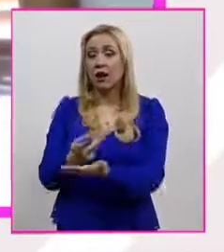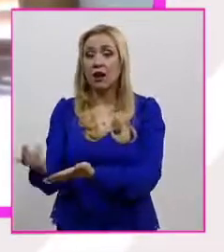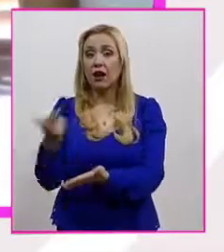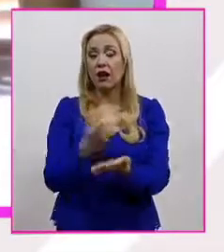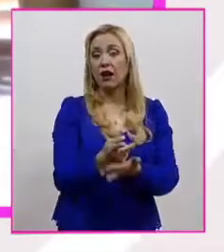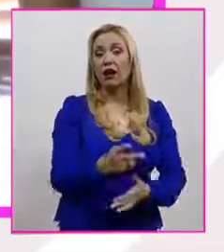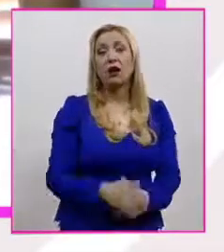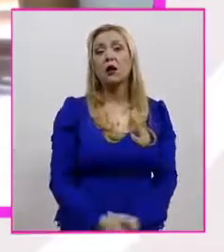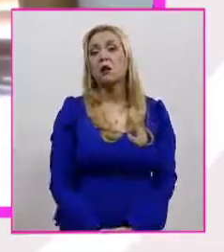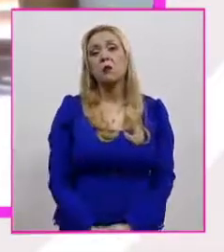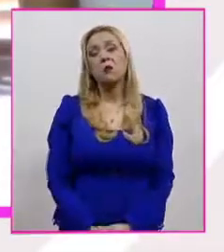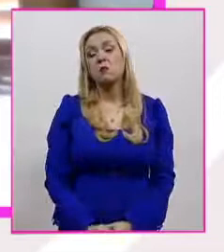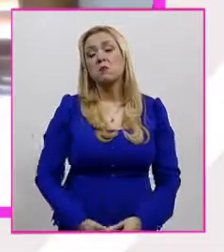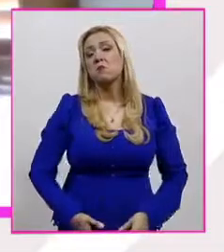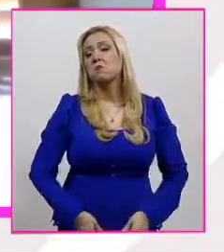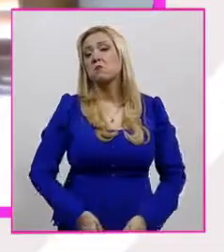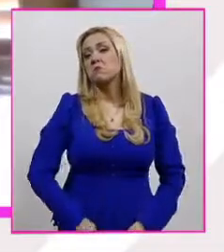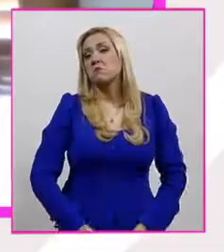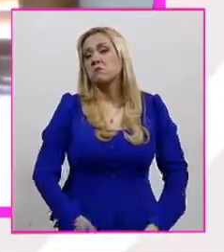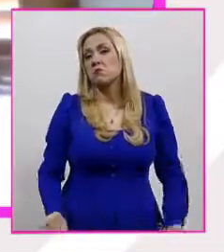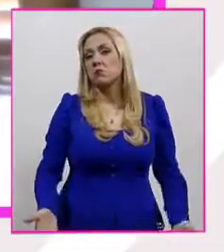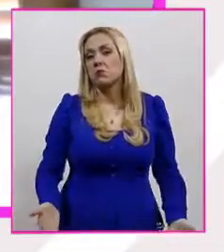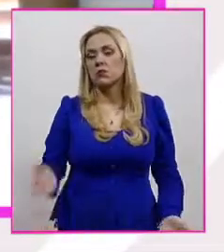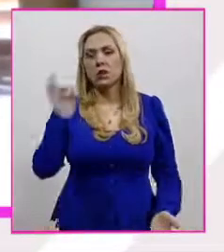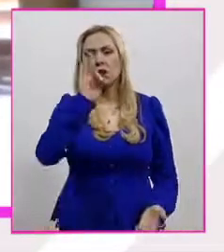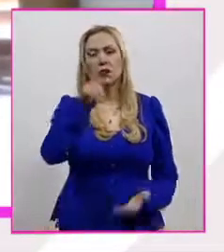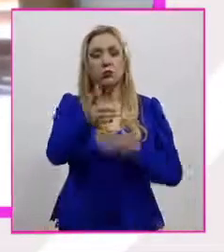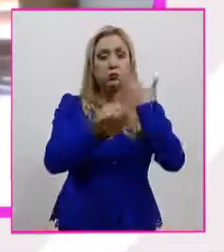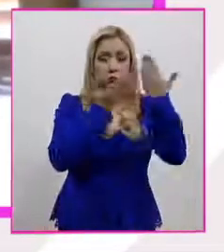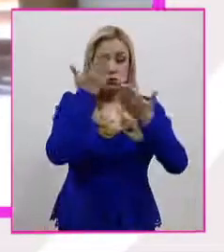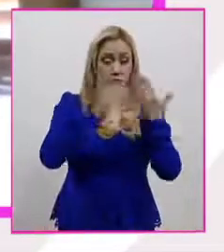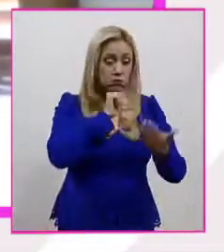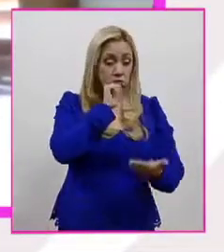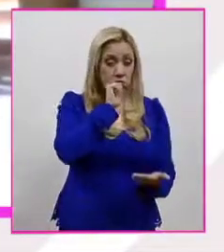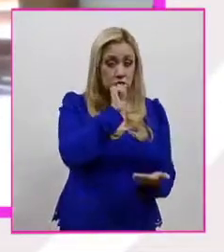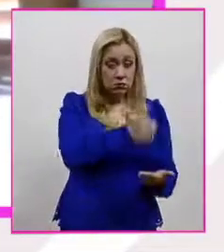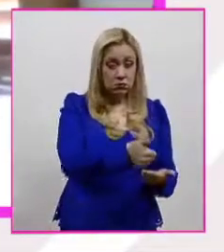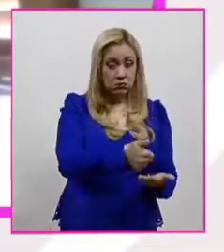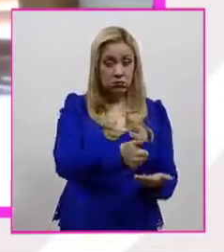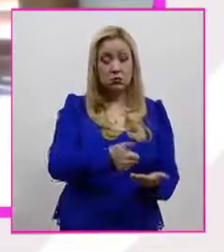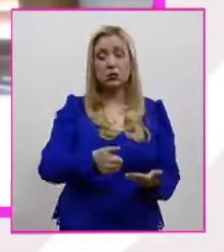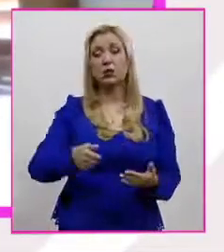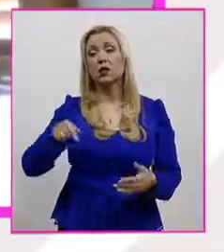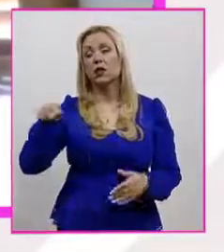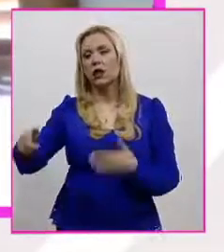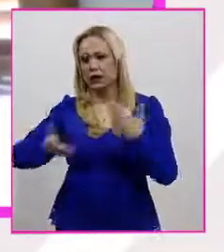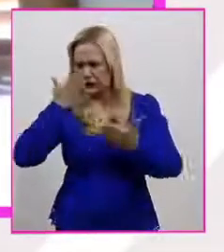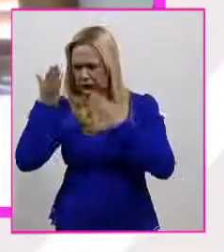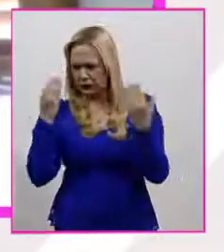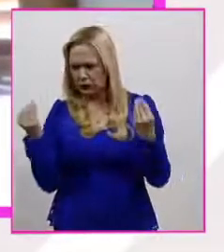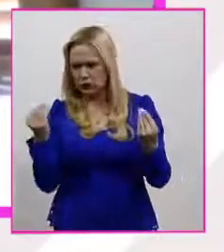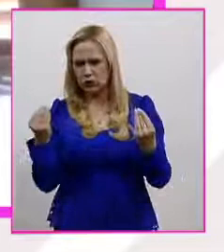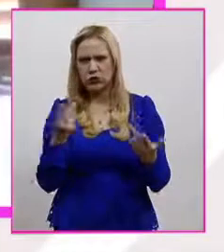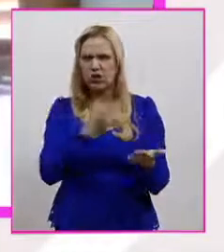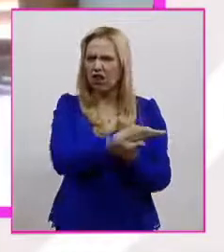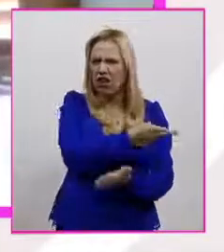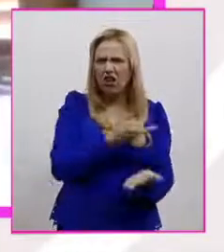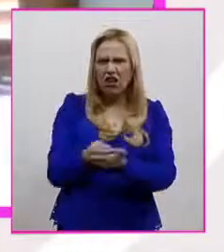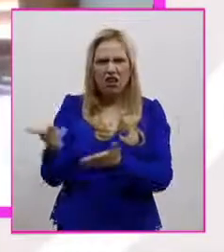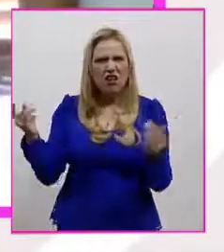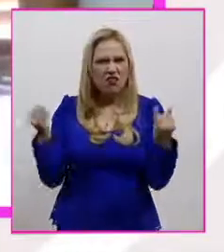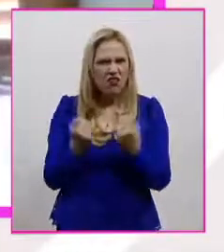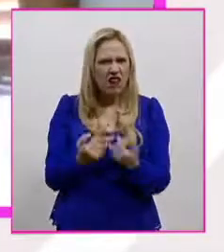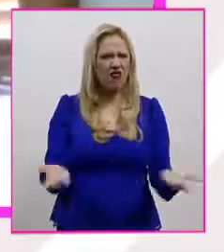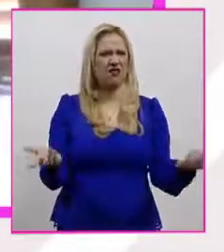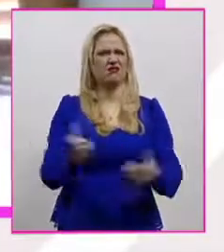les correspondan eh, premios iguales. Cuando lo que nos dice el ideal meritocrático